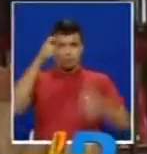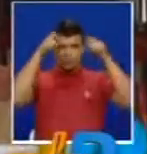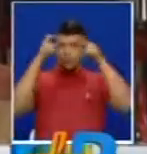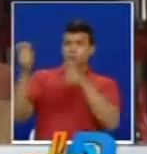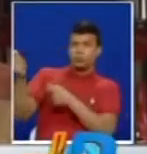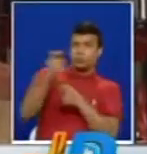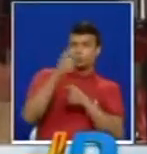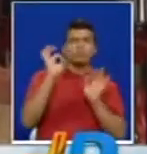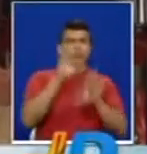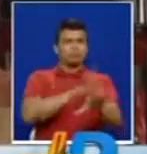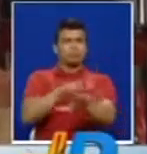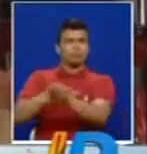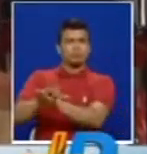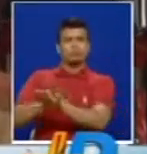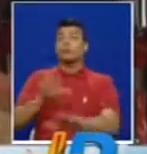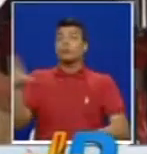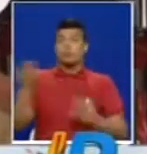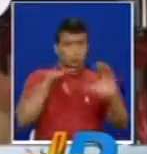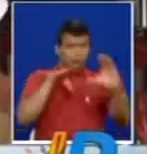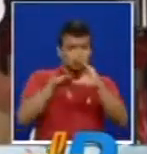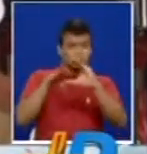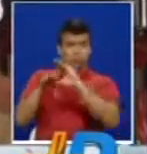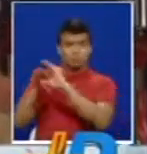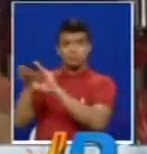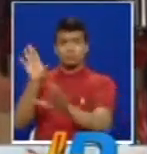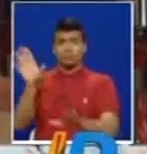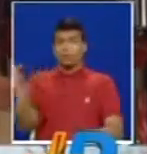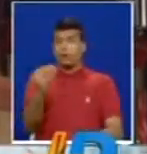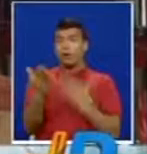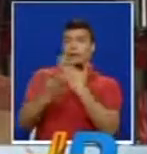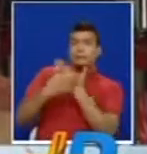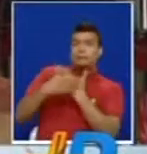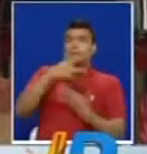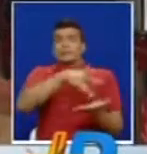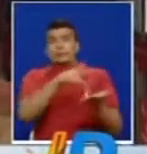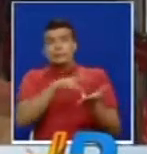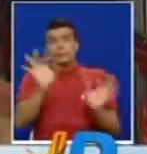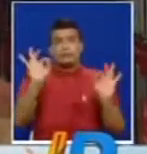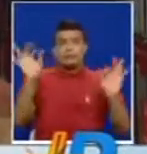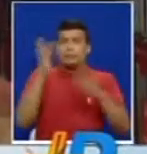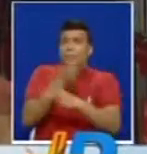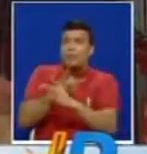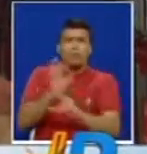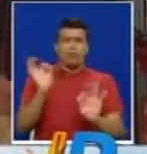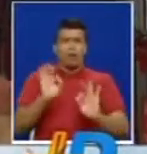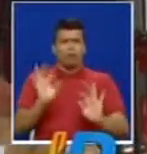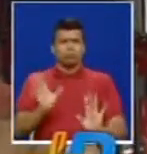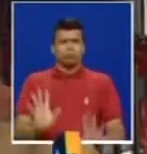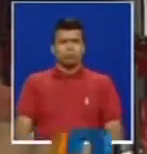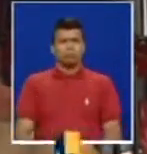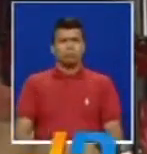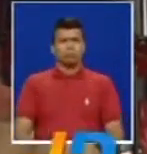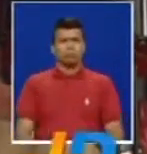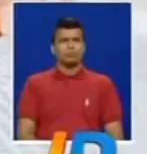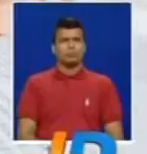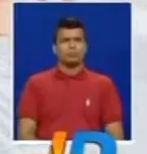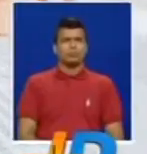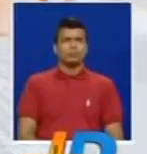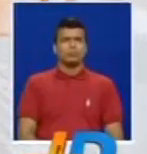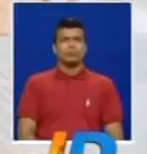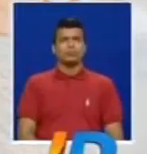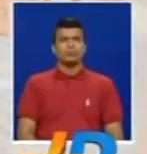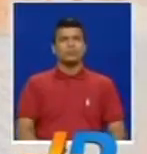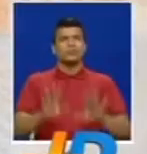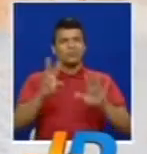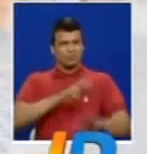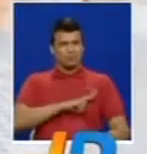bomberos. En todas nuestras estaciones y en la central de operaciones no recibimos ningún llamado de emergencia frente a ningún incidente. En